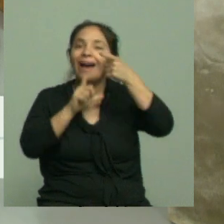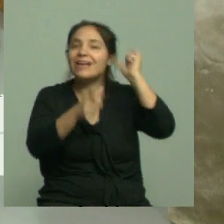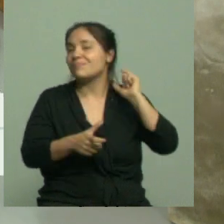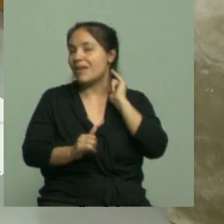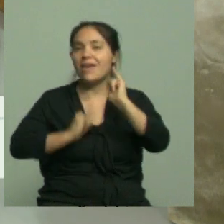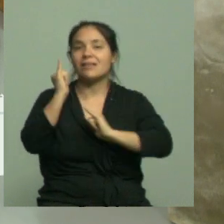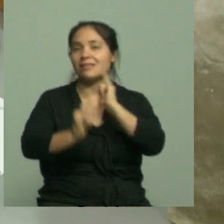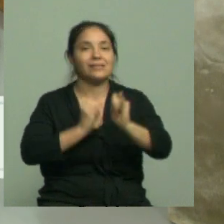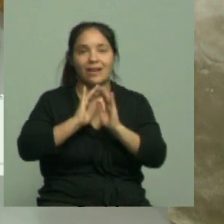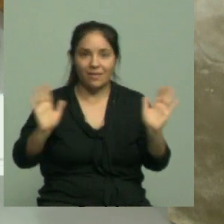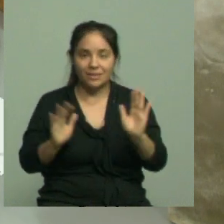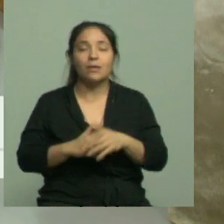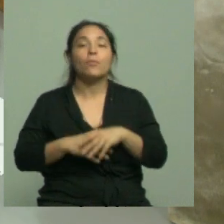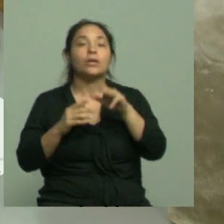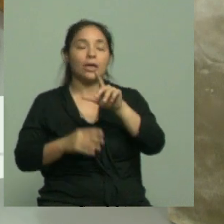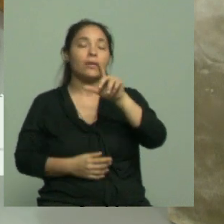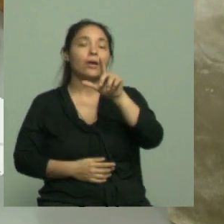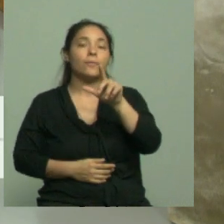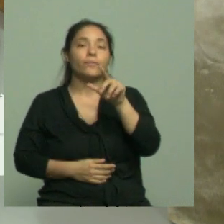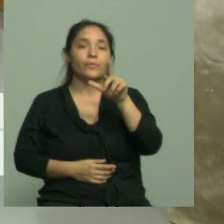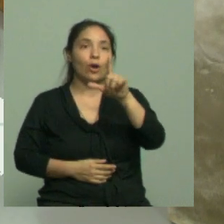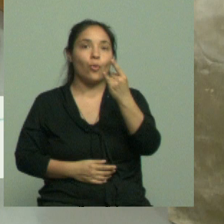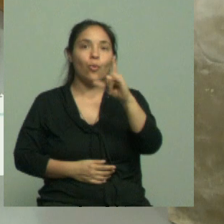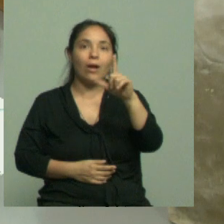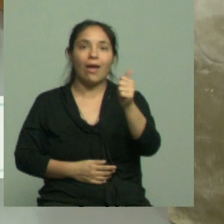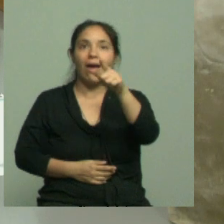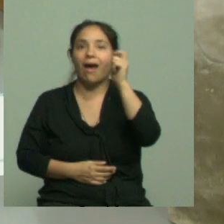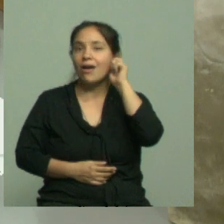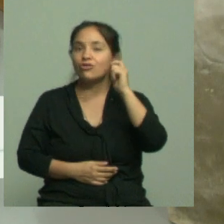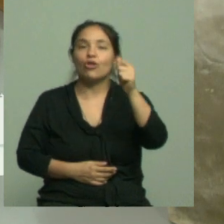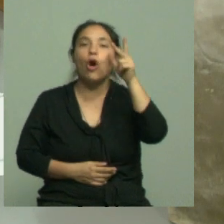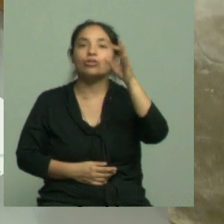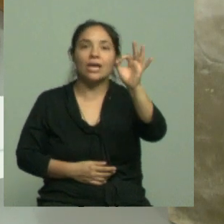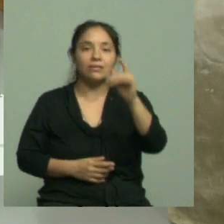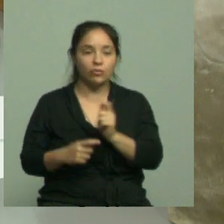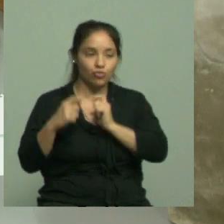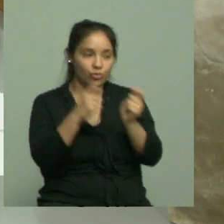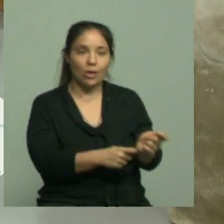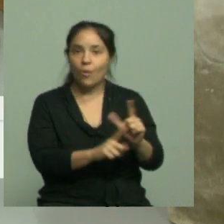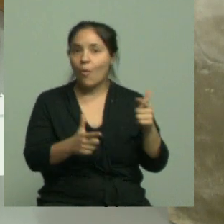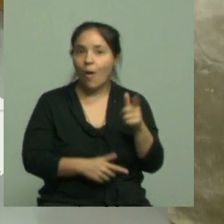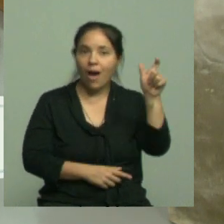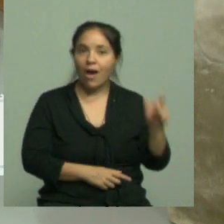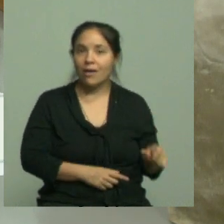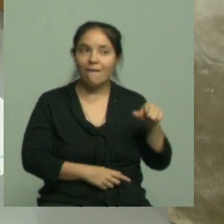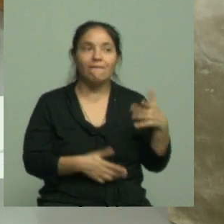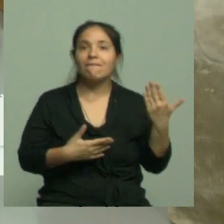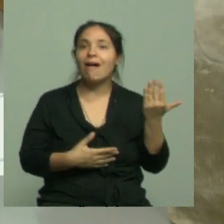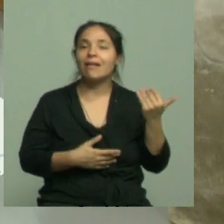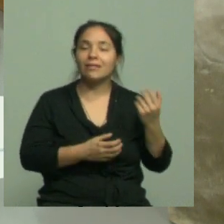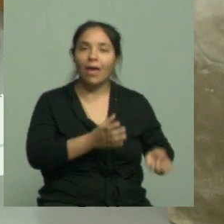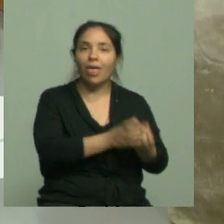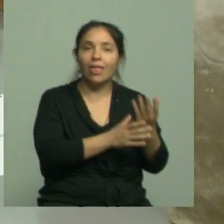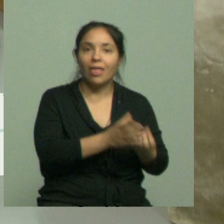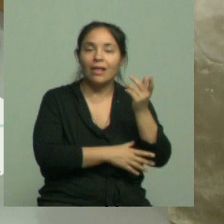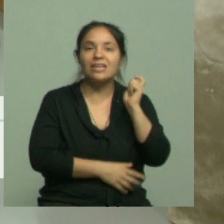que hace referencia en cuanto a Lula habla de, ya tiene 80, va para los 80 y no tiene sucesor, haciendo referencia a que hay que construir sucesores